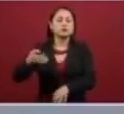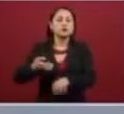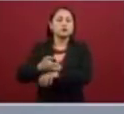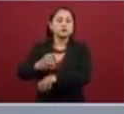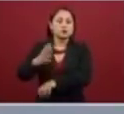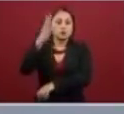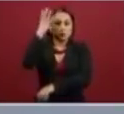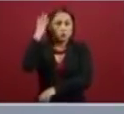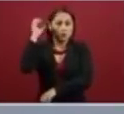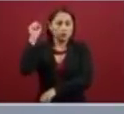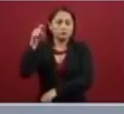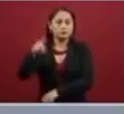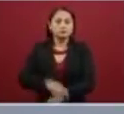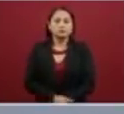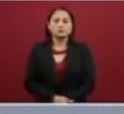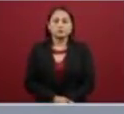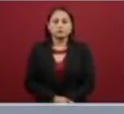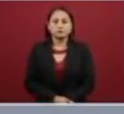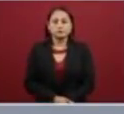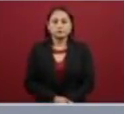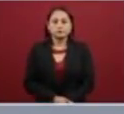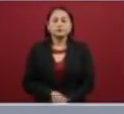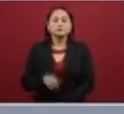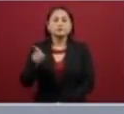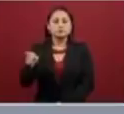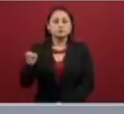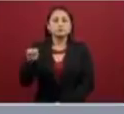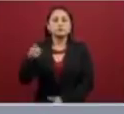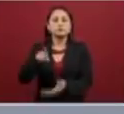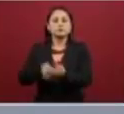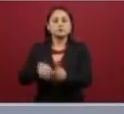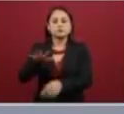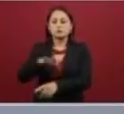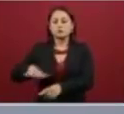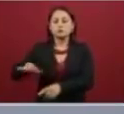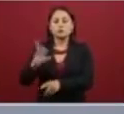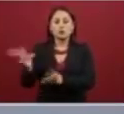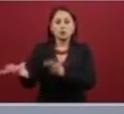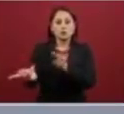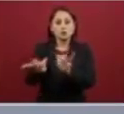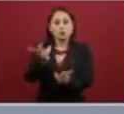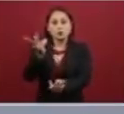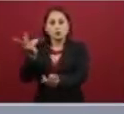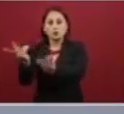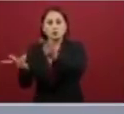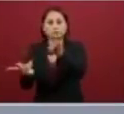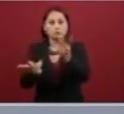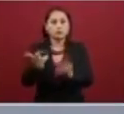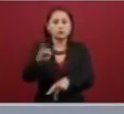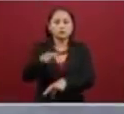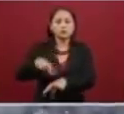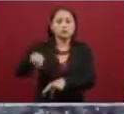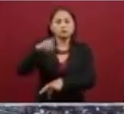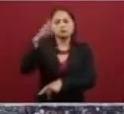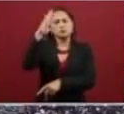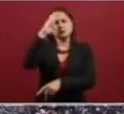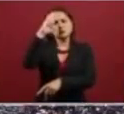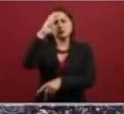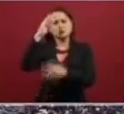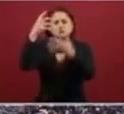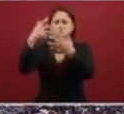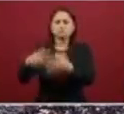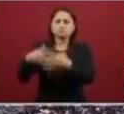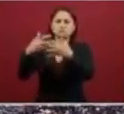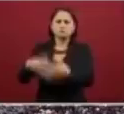y se llevó a cabo una consulta para ponerla en operación. Es